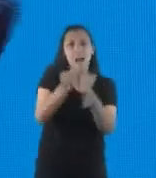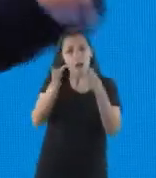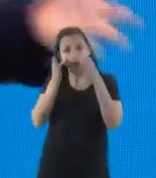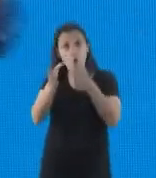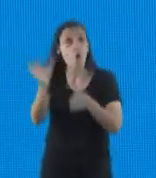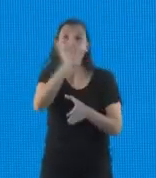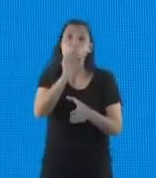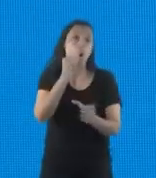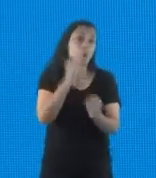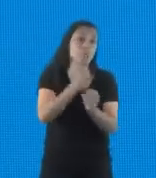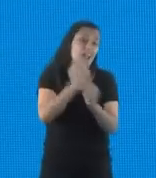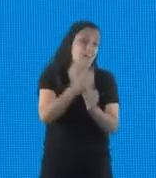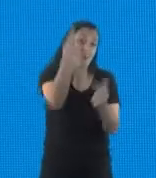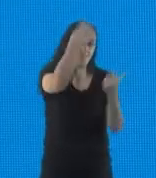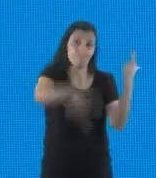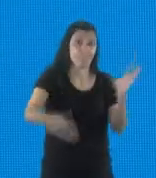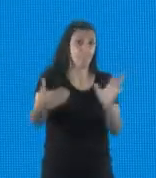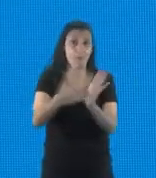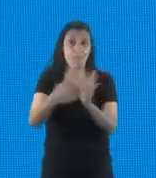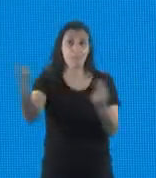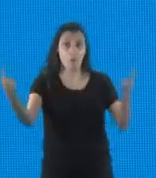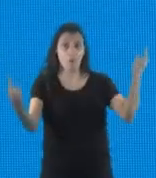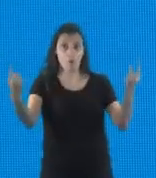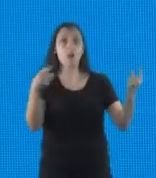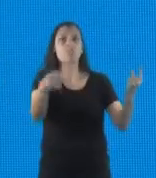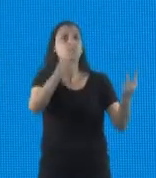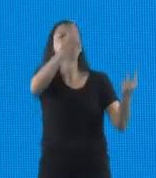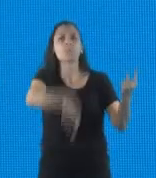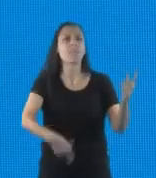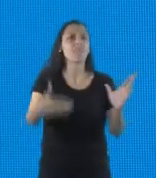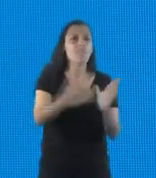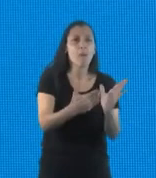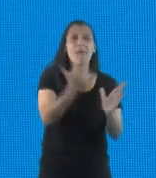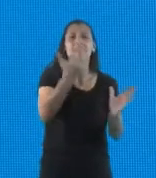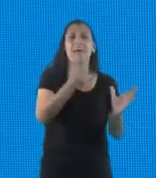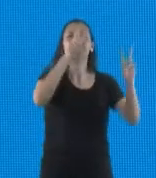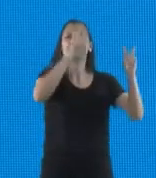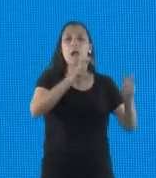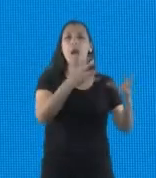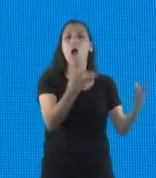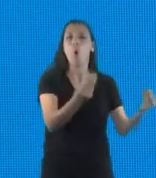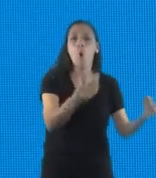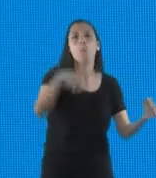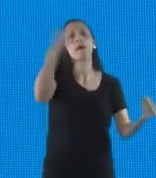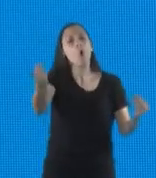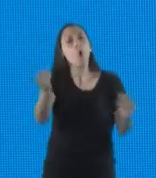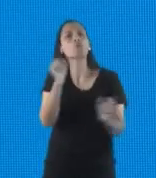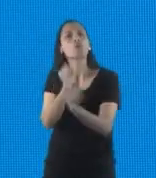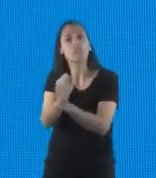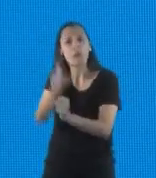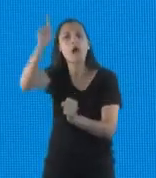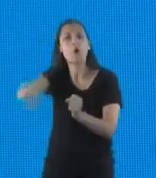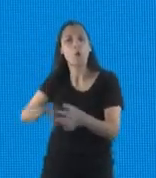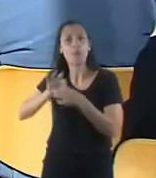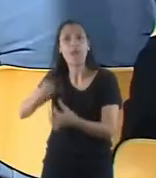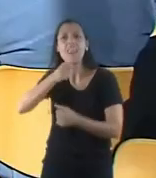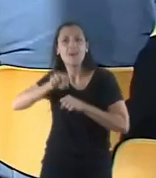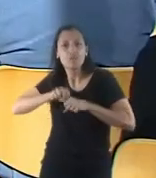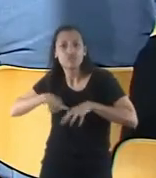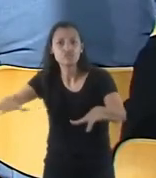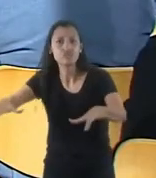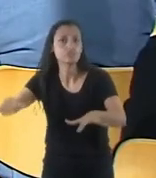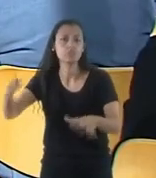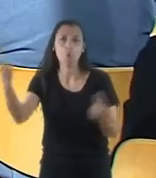o extendido, dependiendo de si se trata de núcleos húmedos o de núcleos a trabajar con riego, de